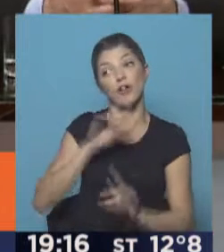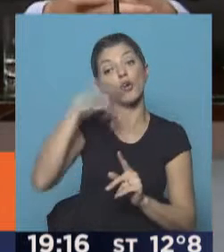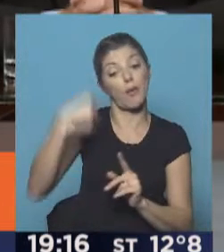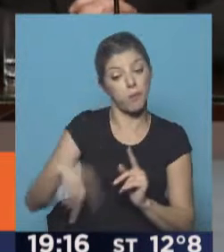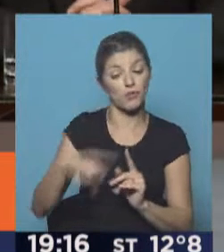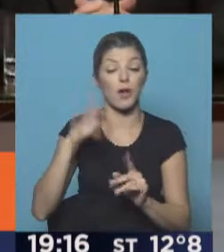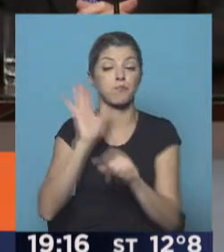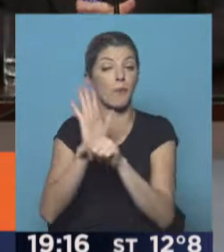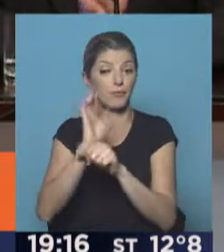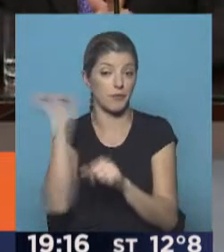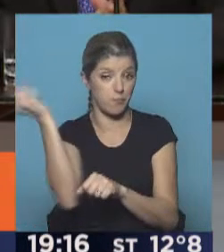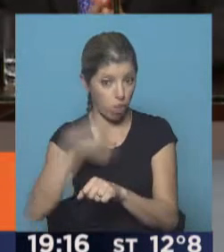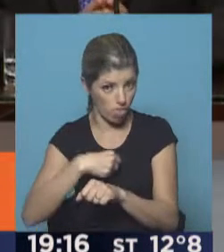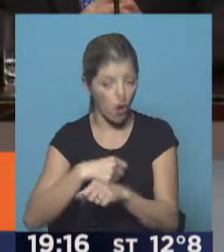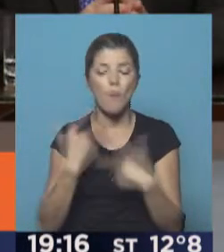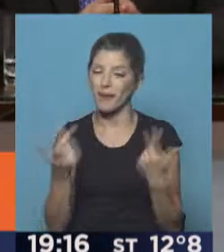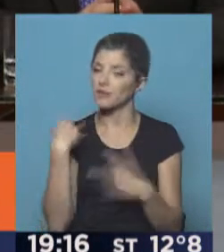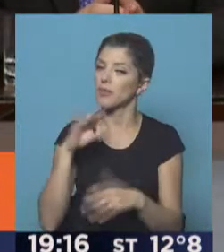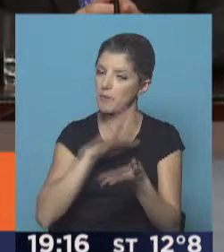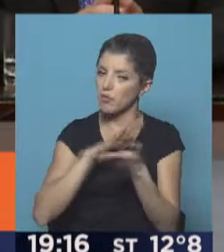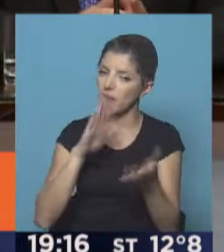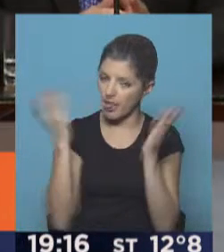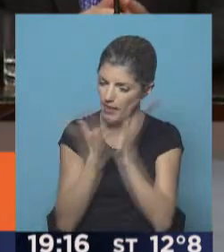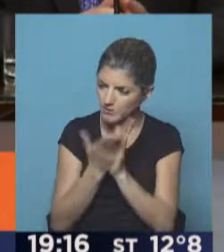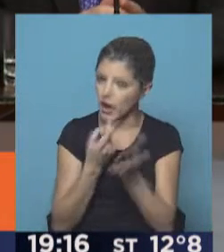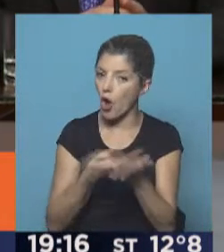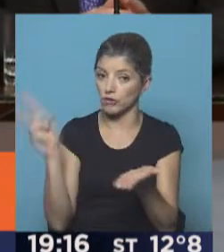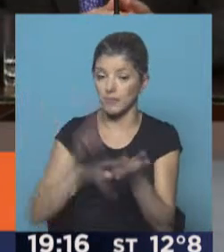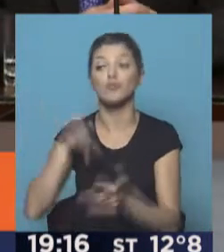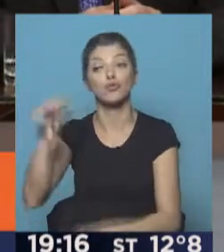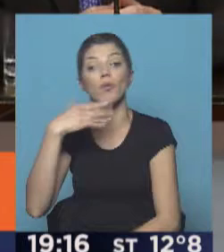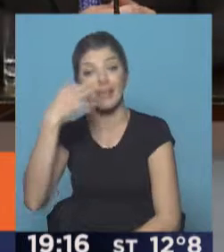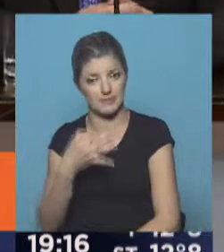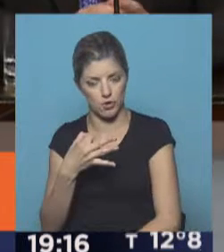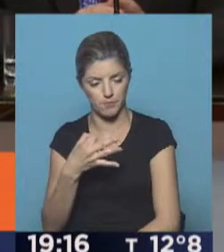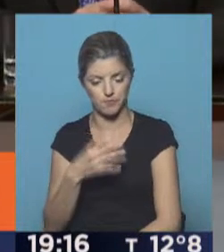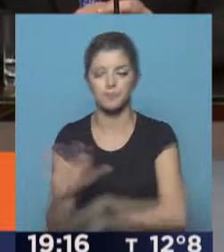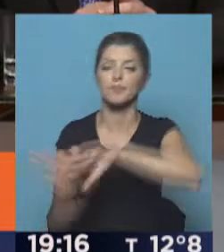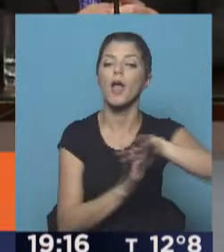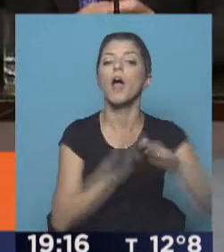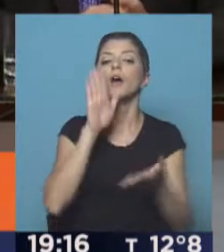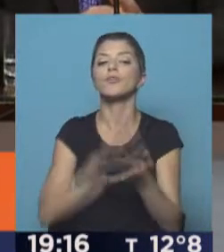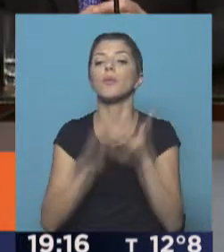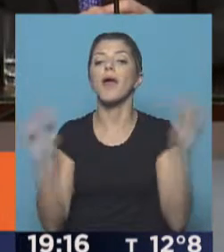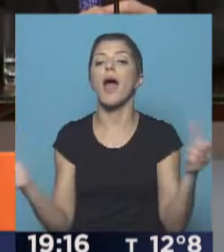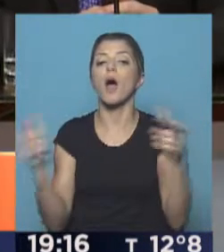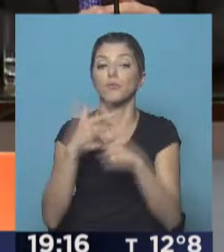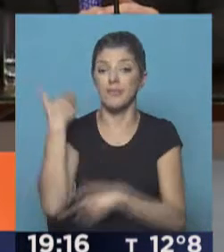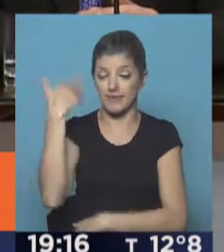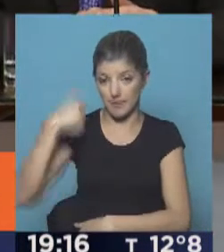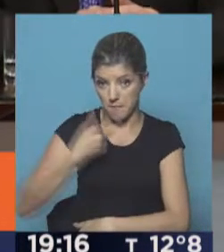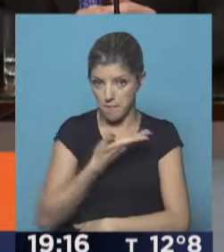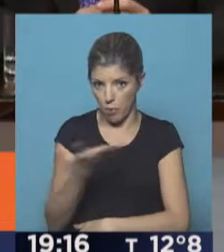Por eso es necesario revisar ese pronunciamiento de la Cámara. En relación a las audiencias públicas, como se señalaba,